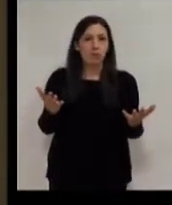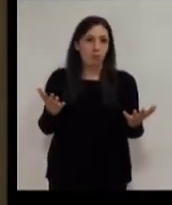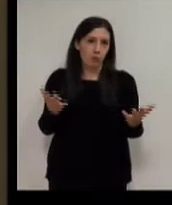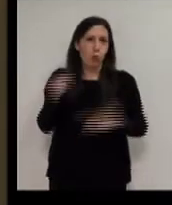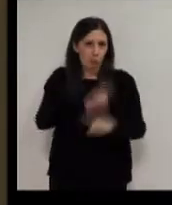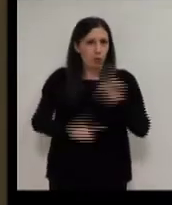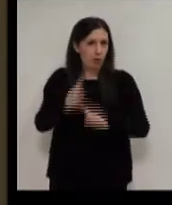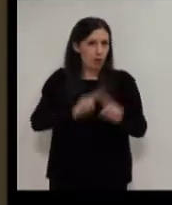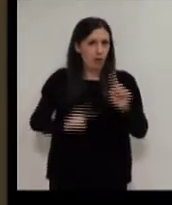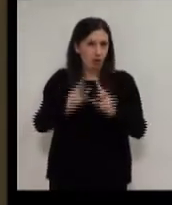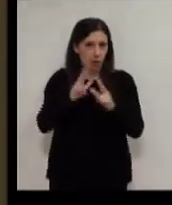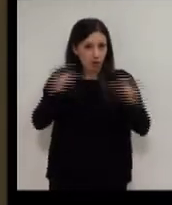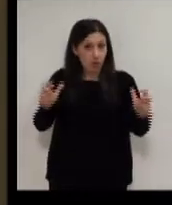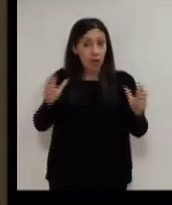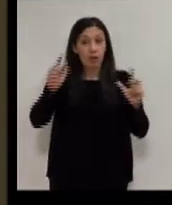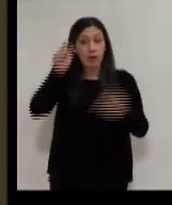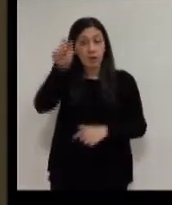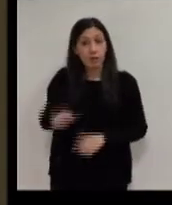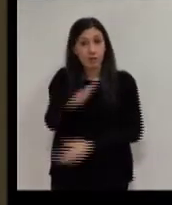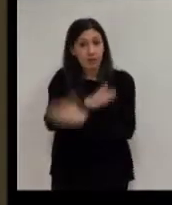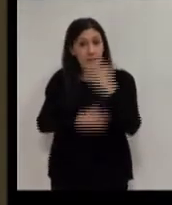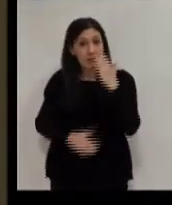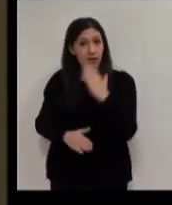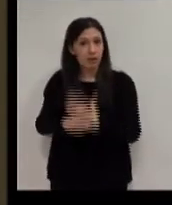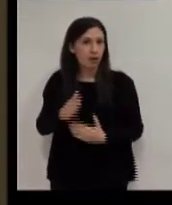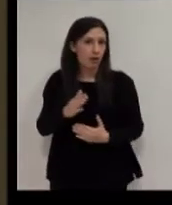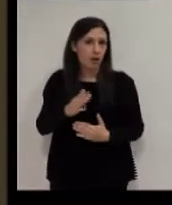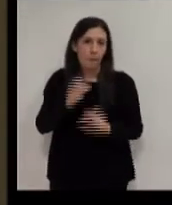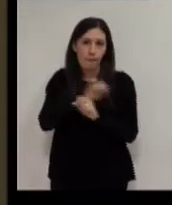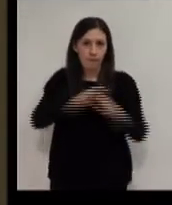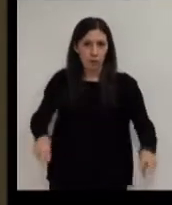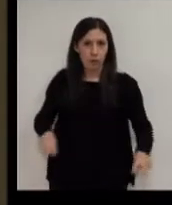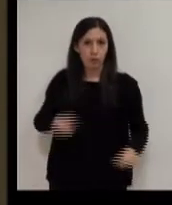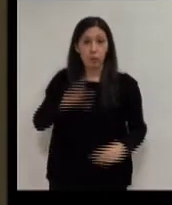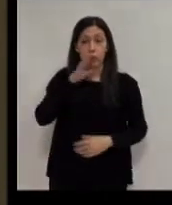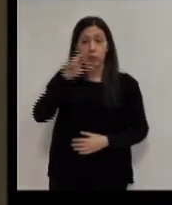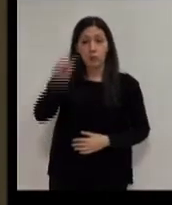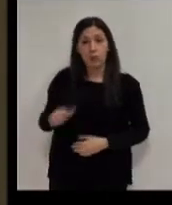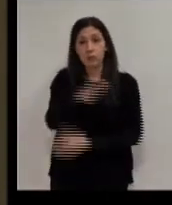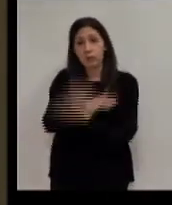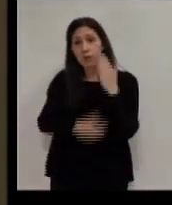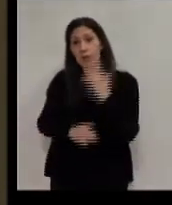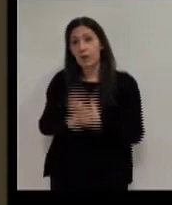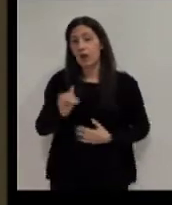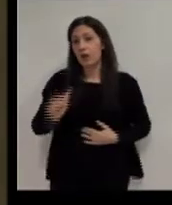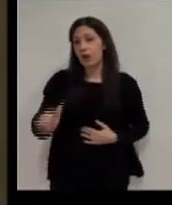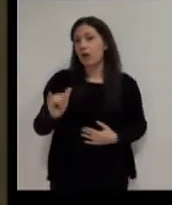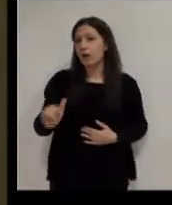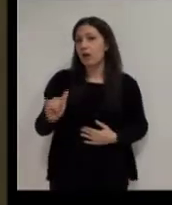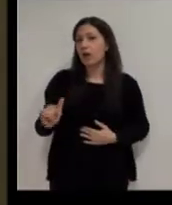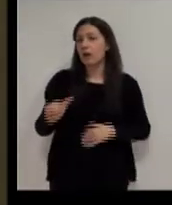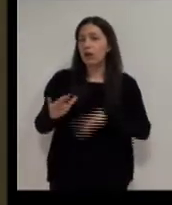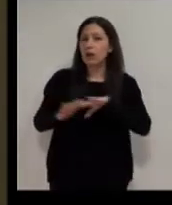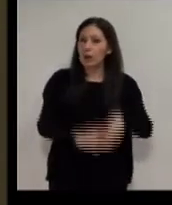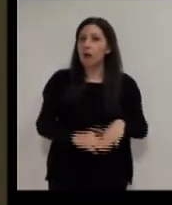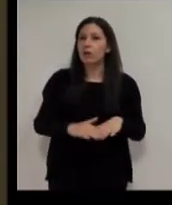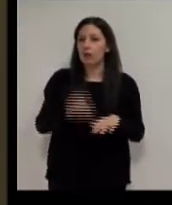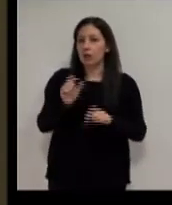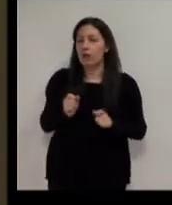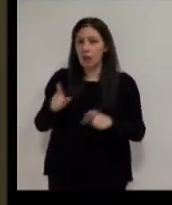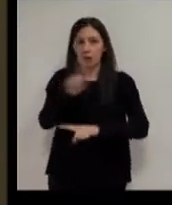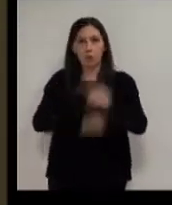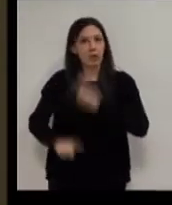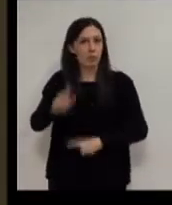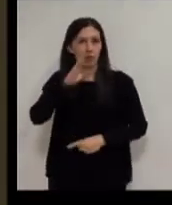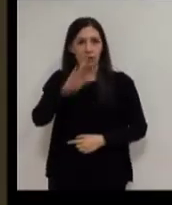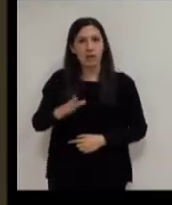una faena. Pero para una persona con discapacidad es muchísimo más grave. Porque una persona con discapacidad, aparte de que sea una faena, es que